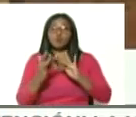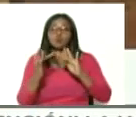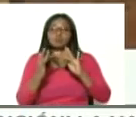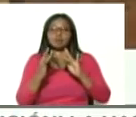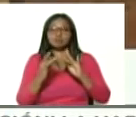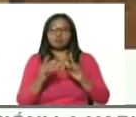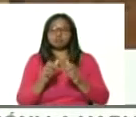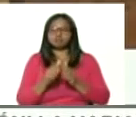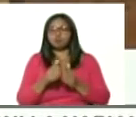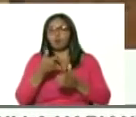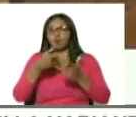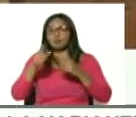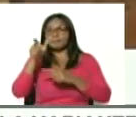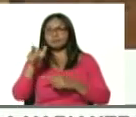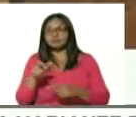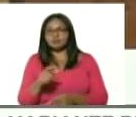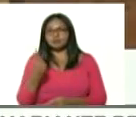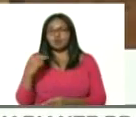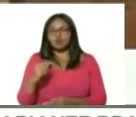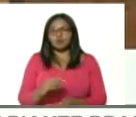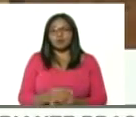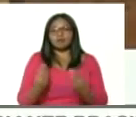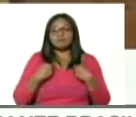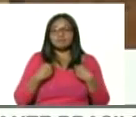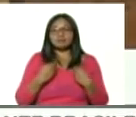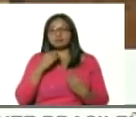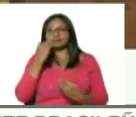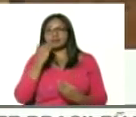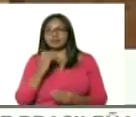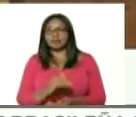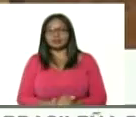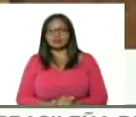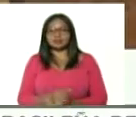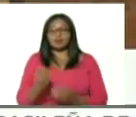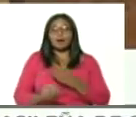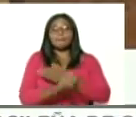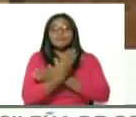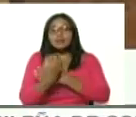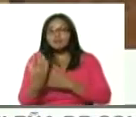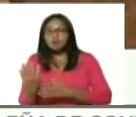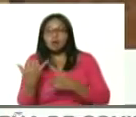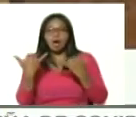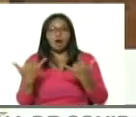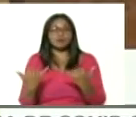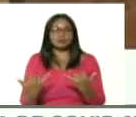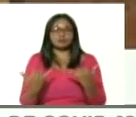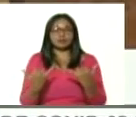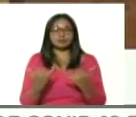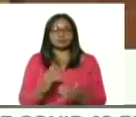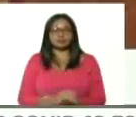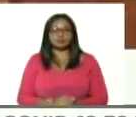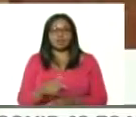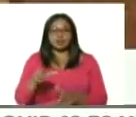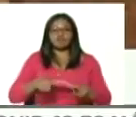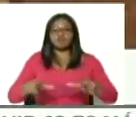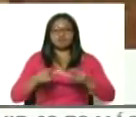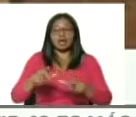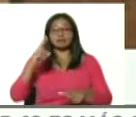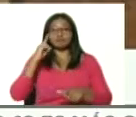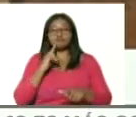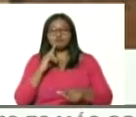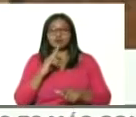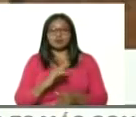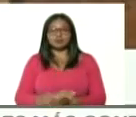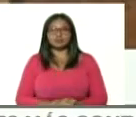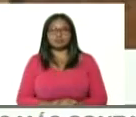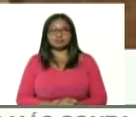vecinos. Yo tengo mis vecinos aquí, estamos en el Palacio Presidencial de Miraflores, en el Salón Simón Bolívar.